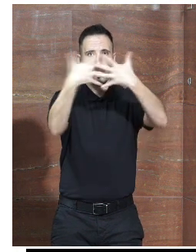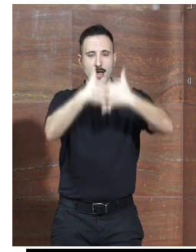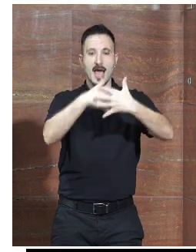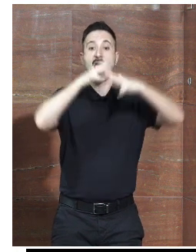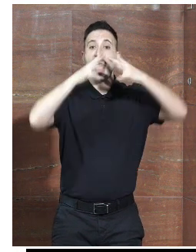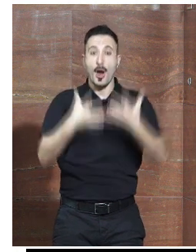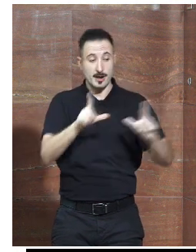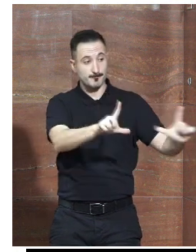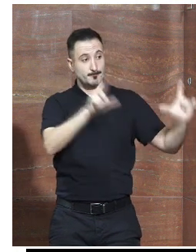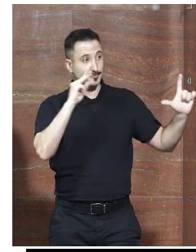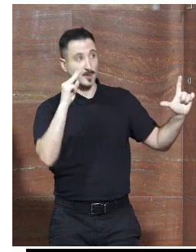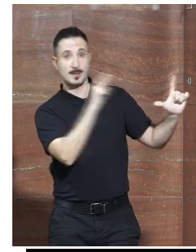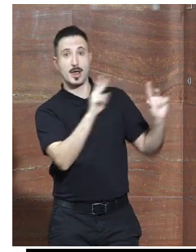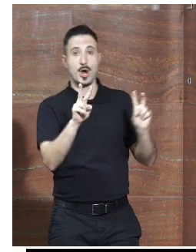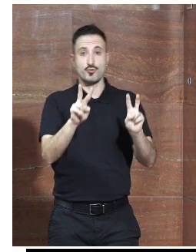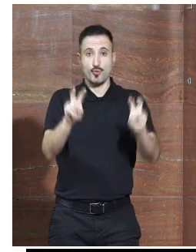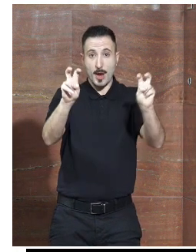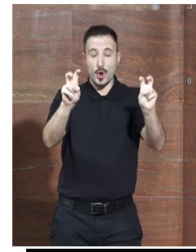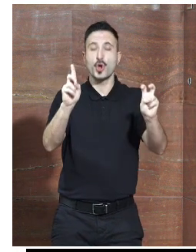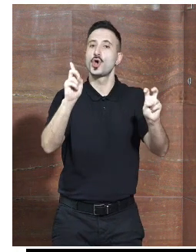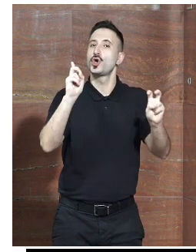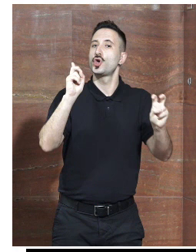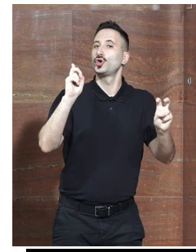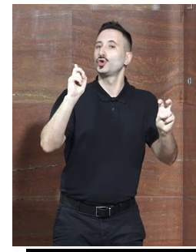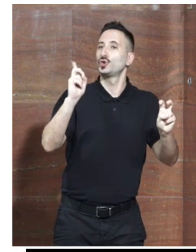plano vamos a tener una sola